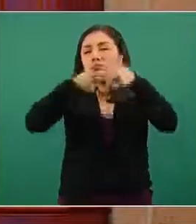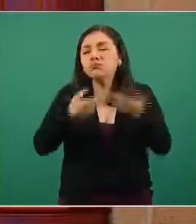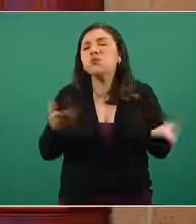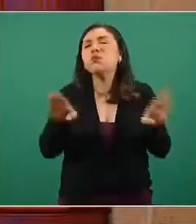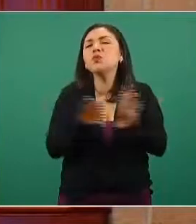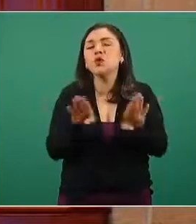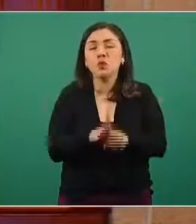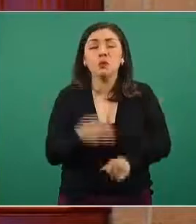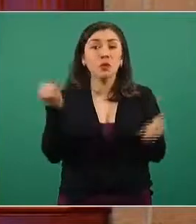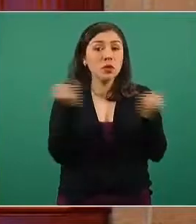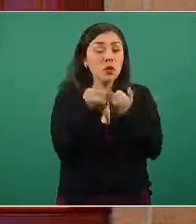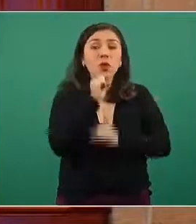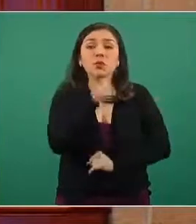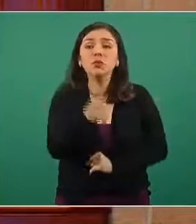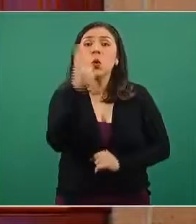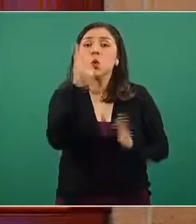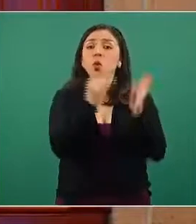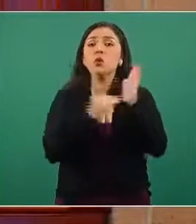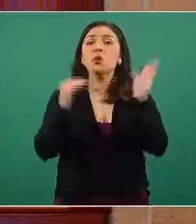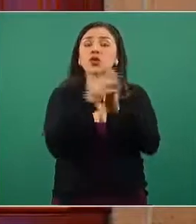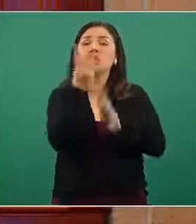Así también